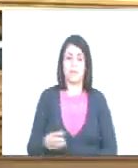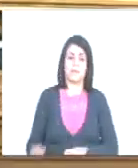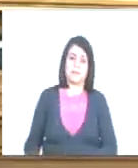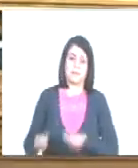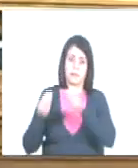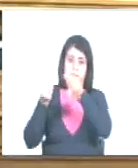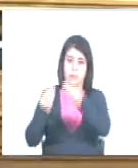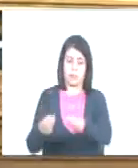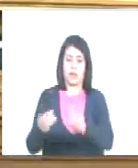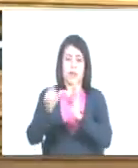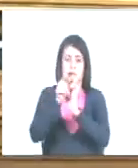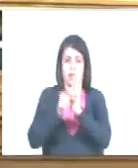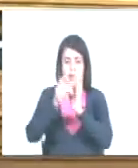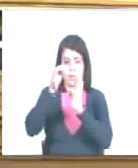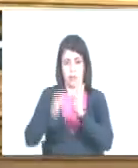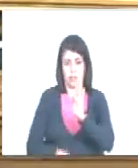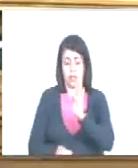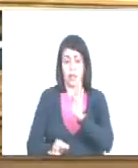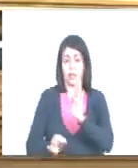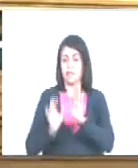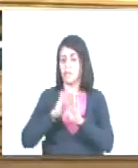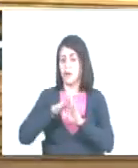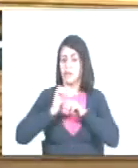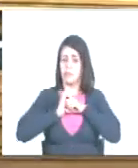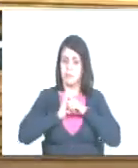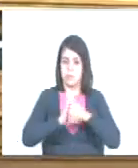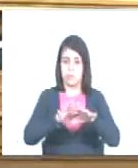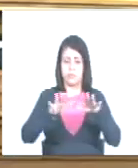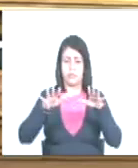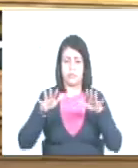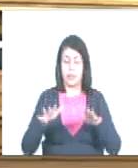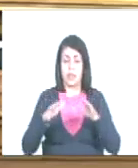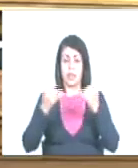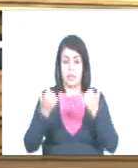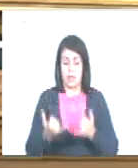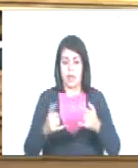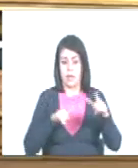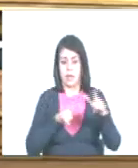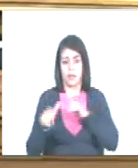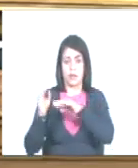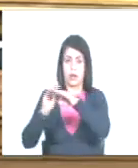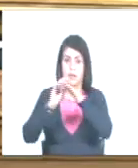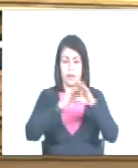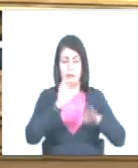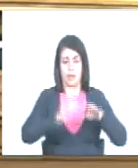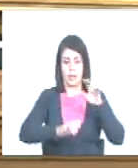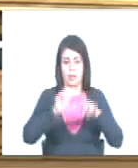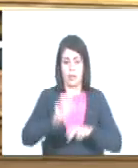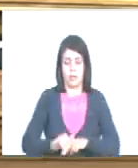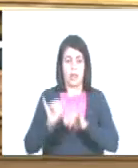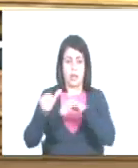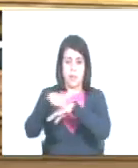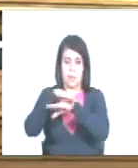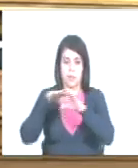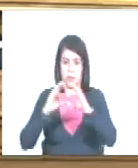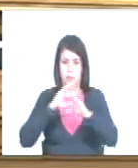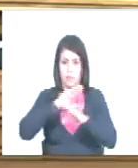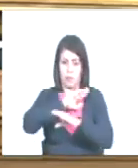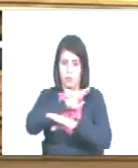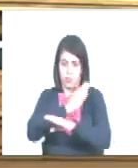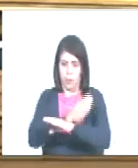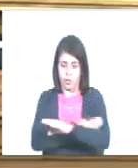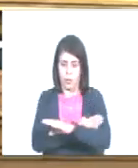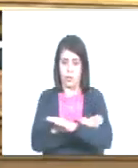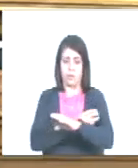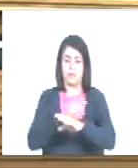remite a la Gaceta Oficial a los fines de su publicación y se notifica por secretaría al Ministerio del Poder